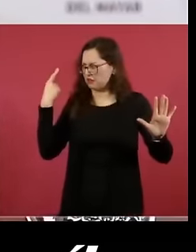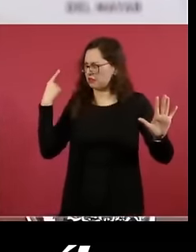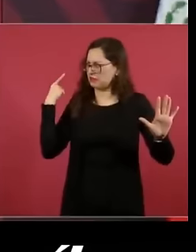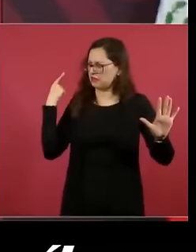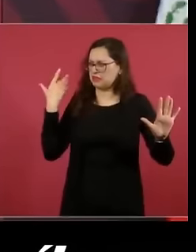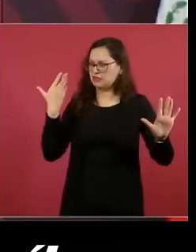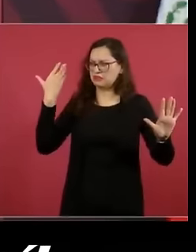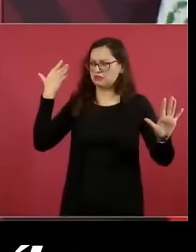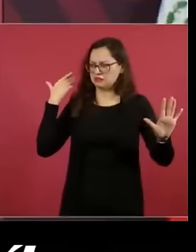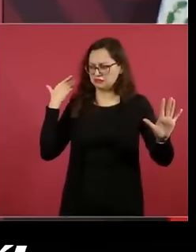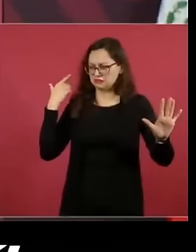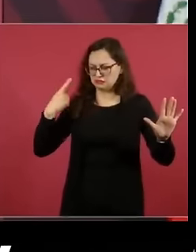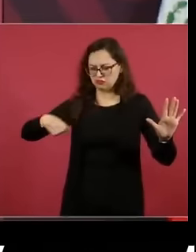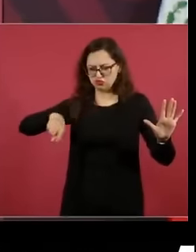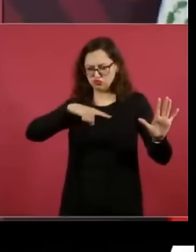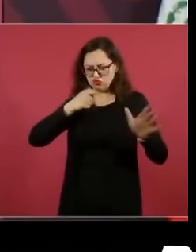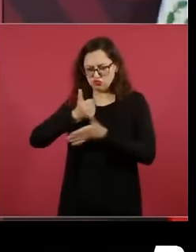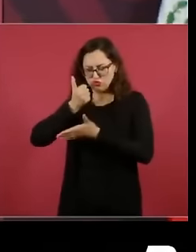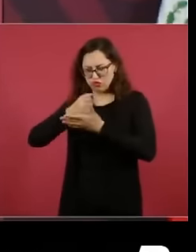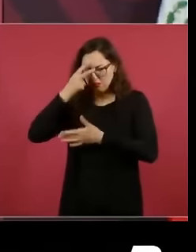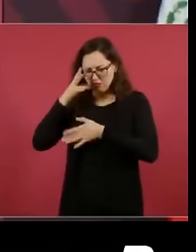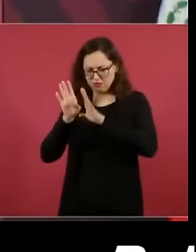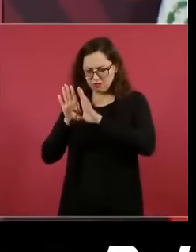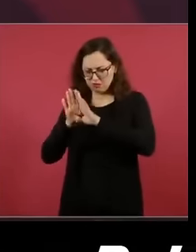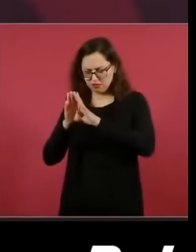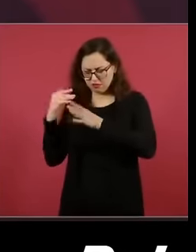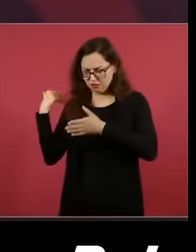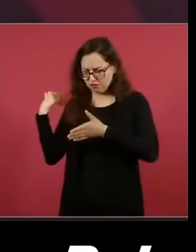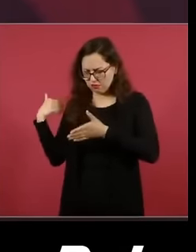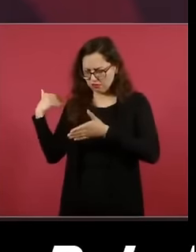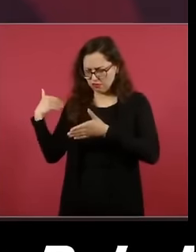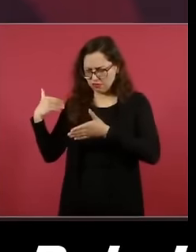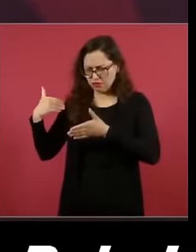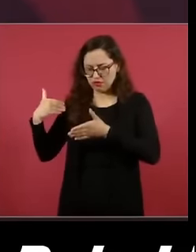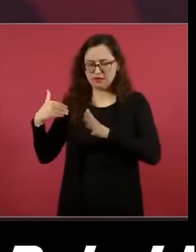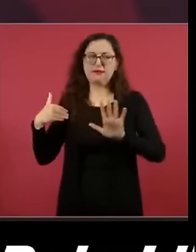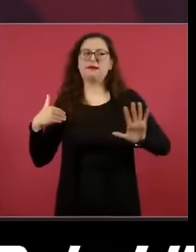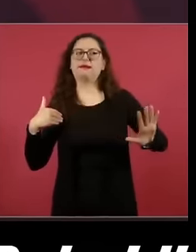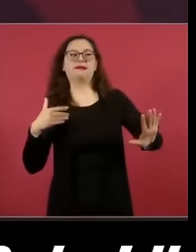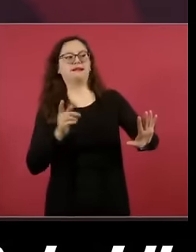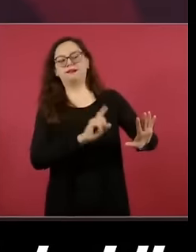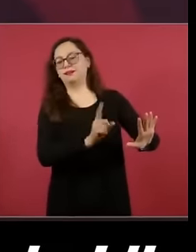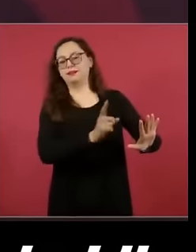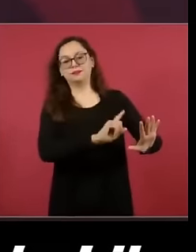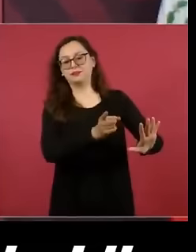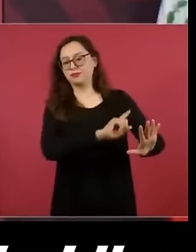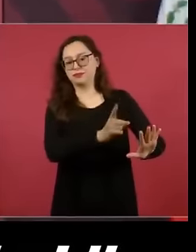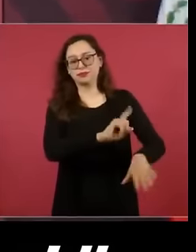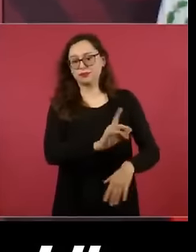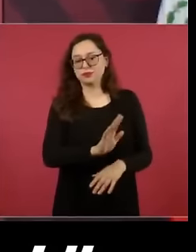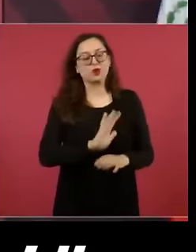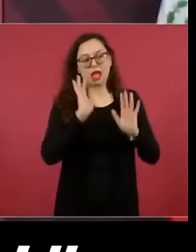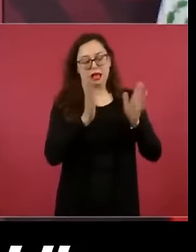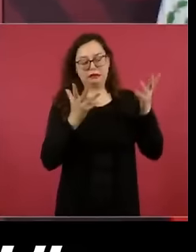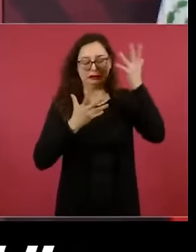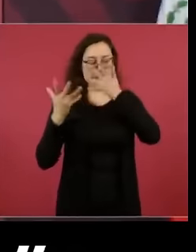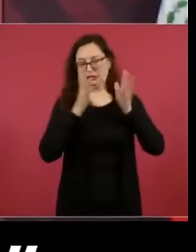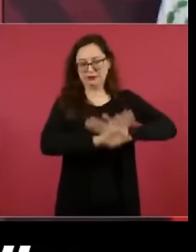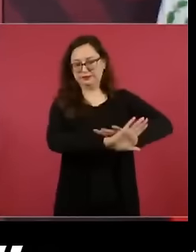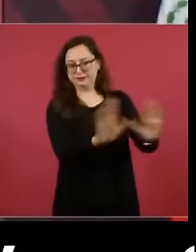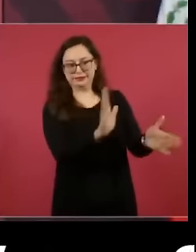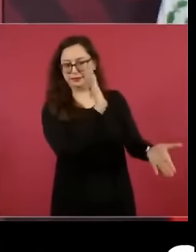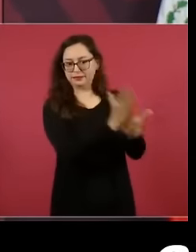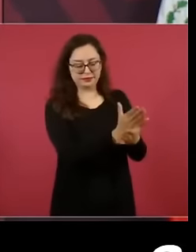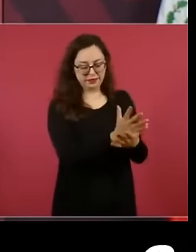nuestro México es algo bien bello yo lo veo yo lo veo en ti cuando corres hacia el grito cuando tienes esas ganas que te vi el día del 15 que estaba